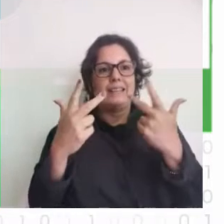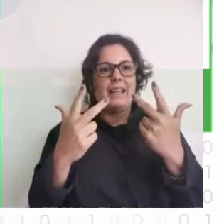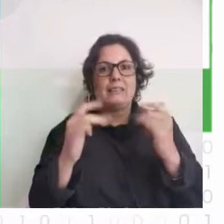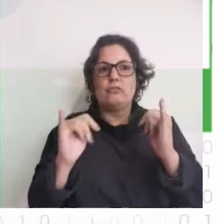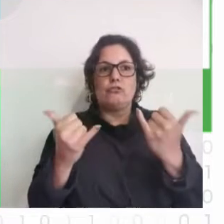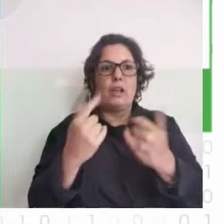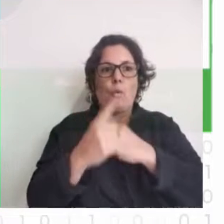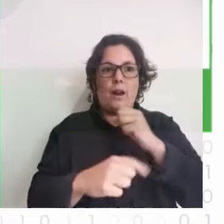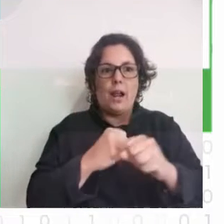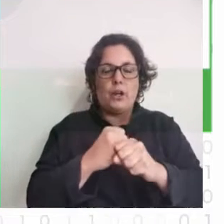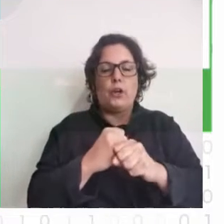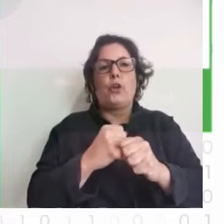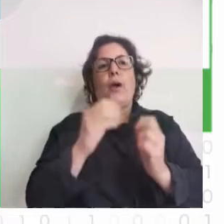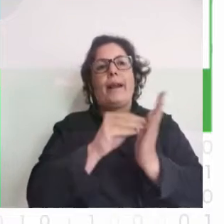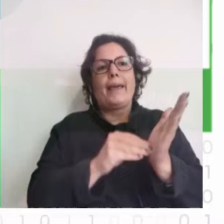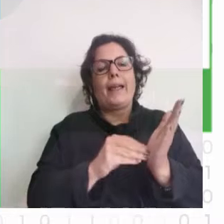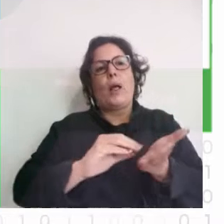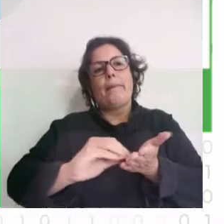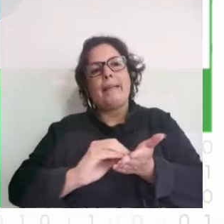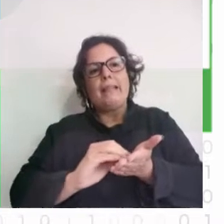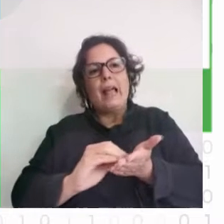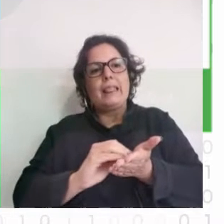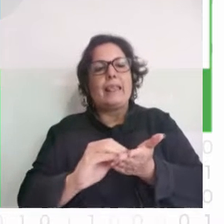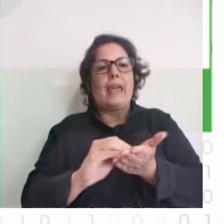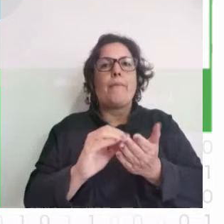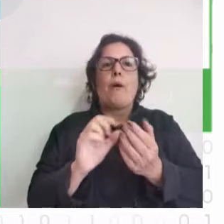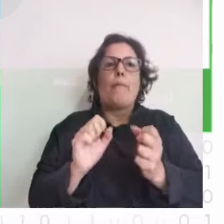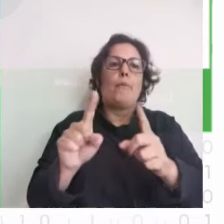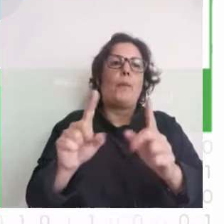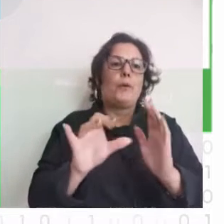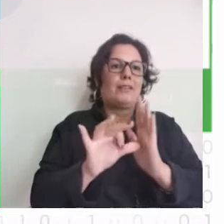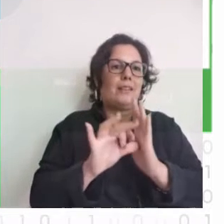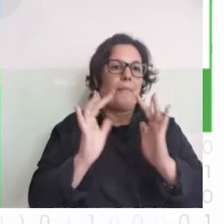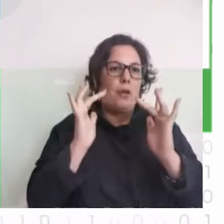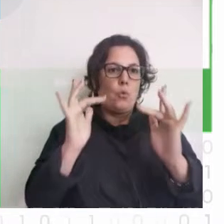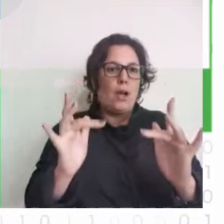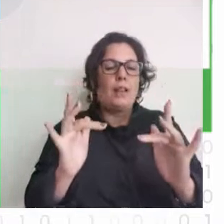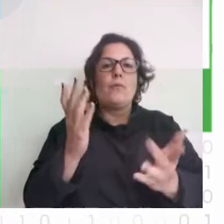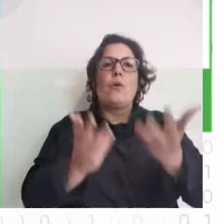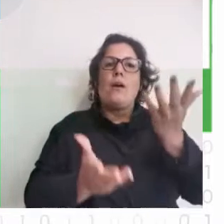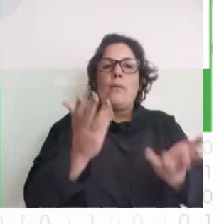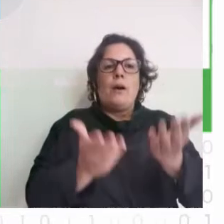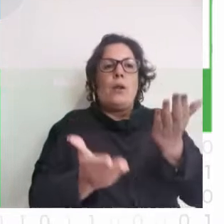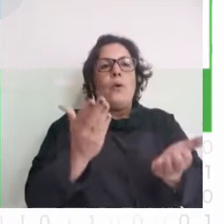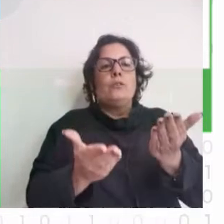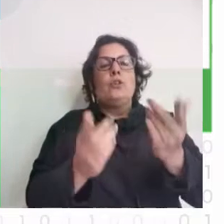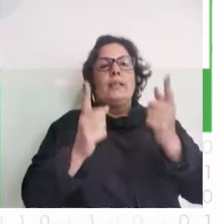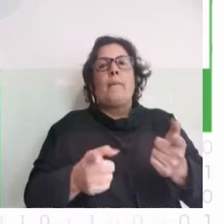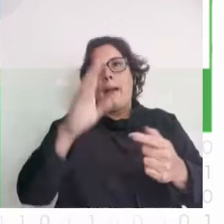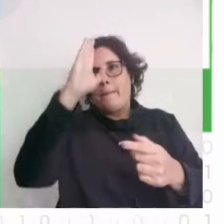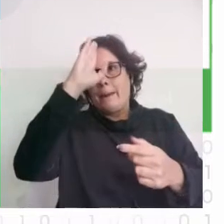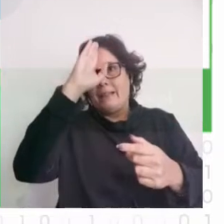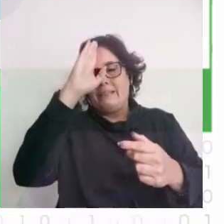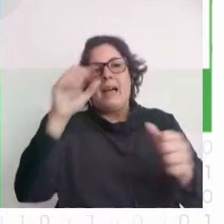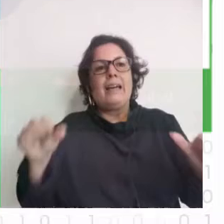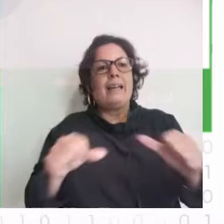en el año, registros administrativos que vienen inclusive del propio sistema educativo, la evaluación de aprendizajes que realizamos a